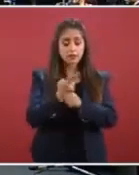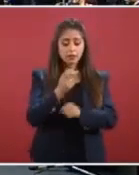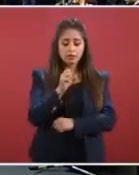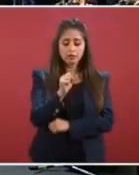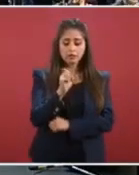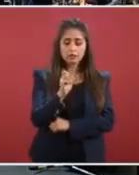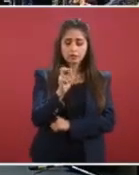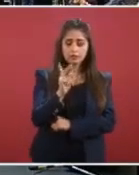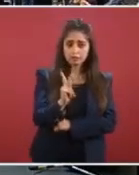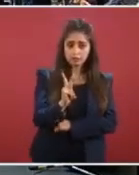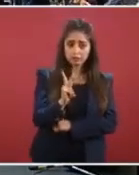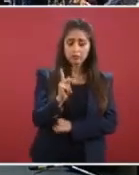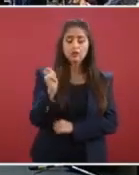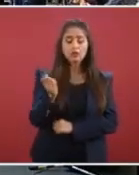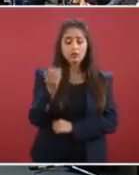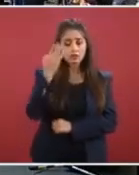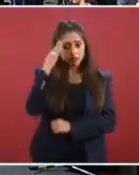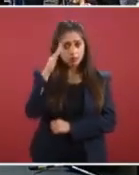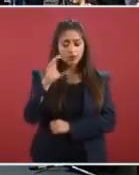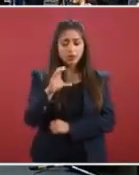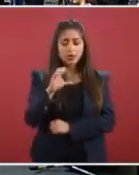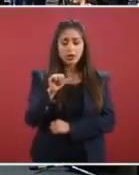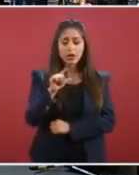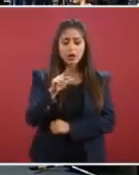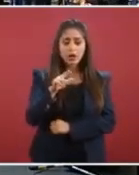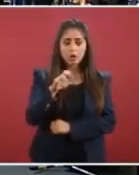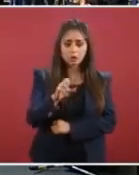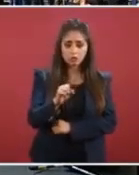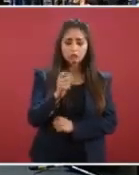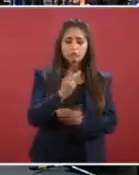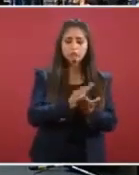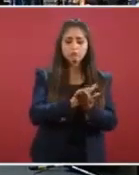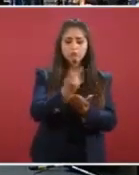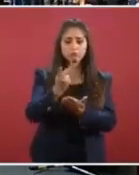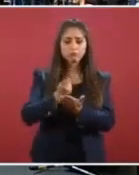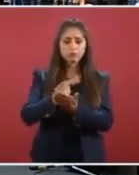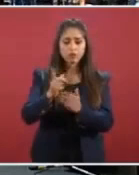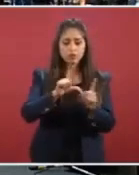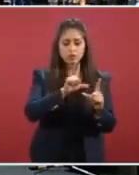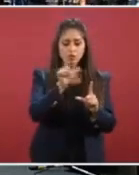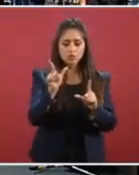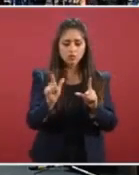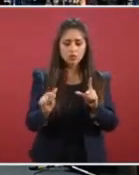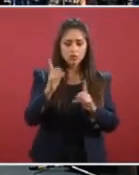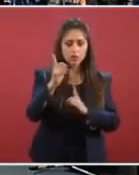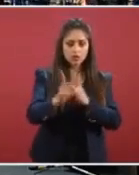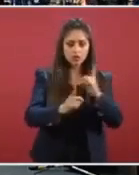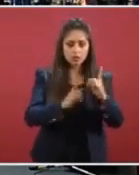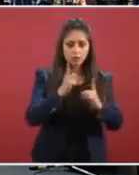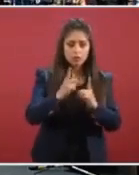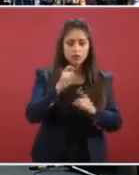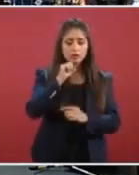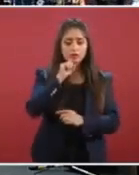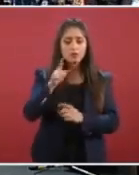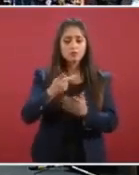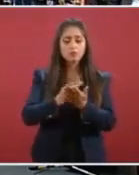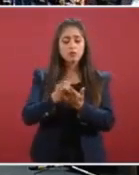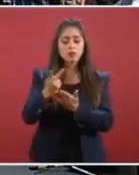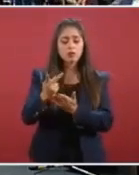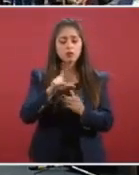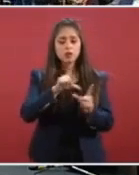Educación Pública y el señor Carlos Bremen harán entrega de los Premios Nacionales de Deportes y los Premios Nacionales de Mérito